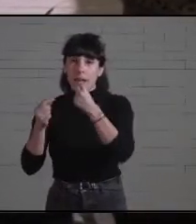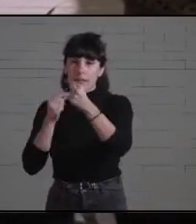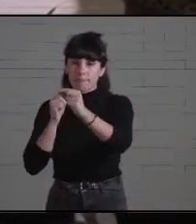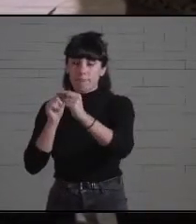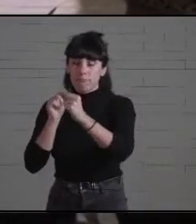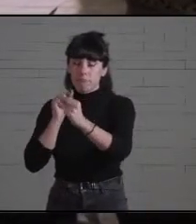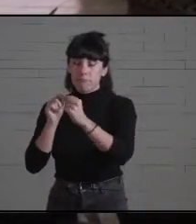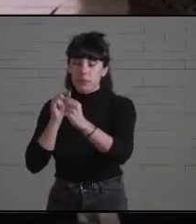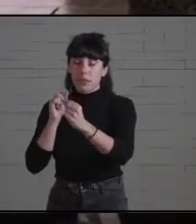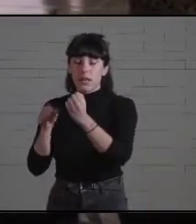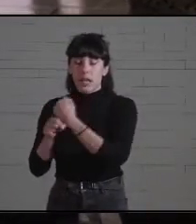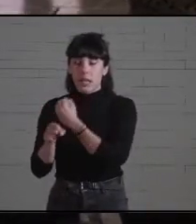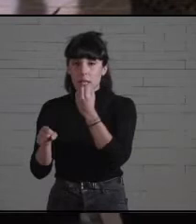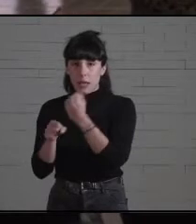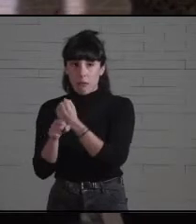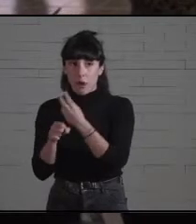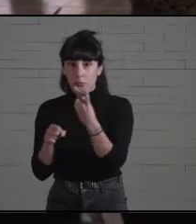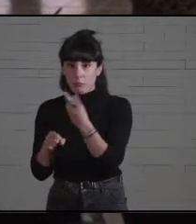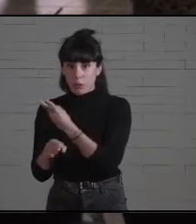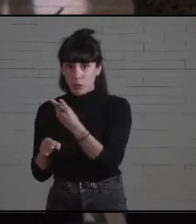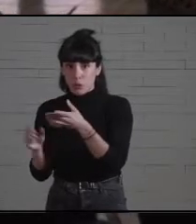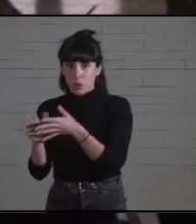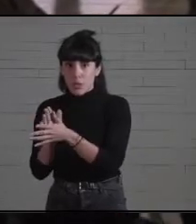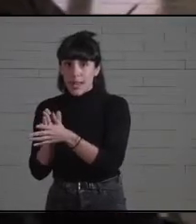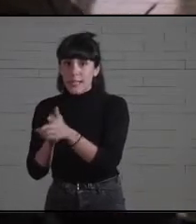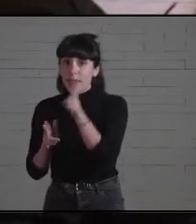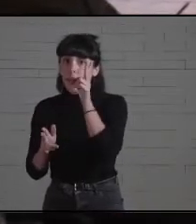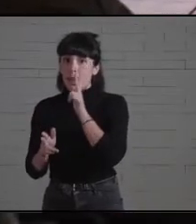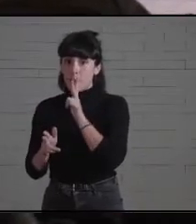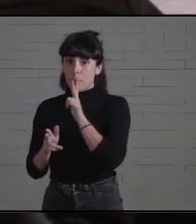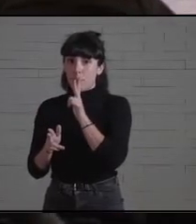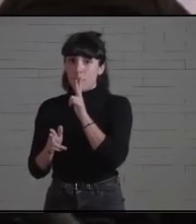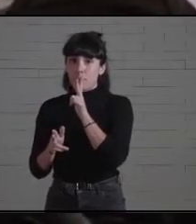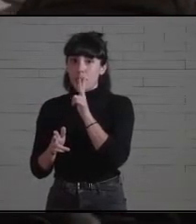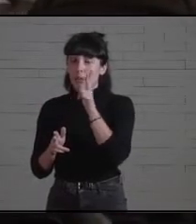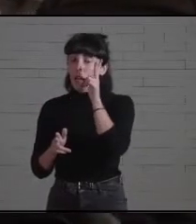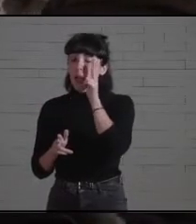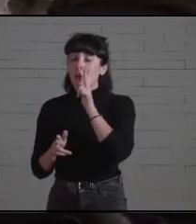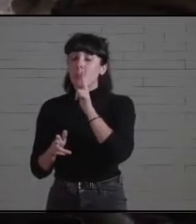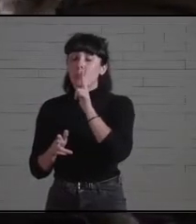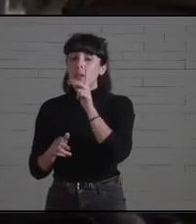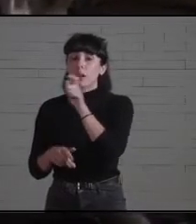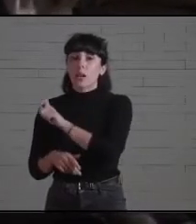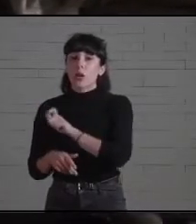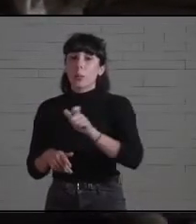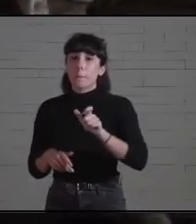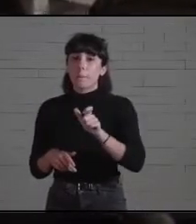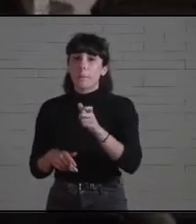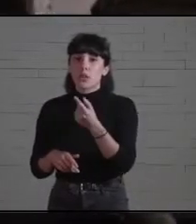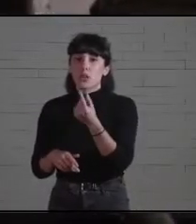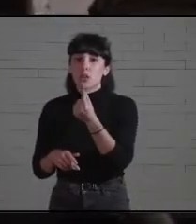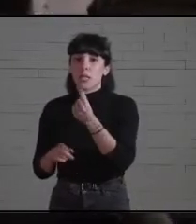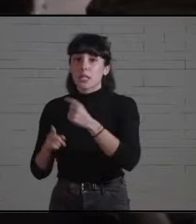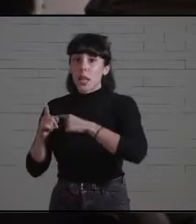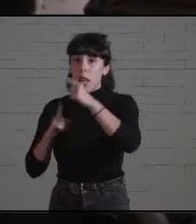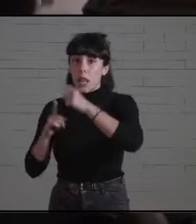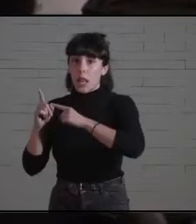es importante, es un privilegio de las ocupaciones de mayor nivel y de las personas con mayores niveles